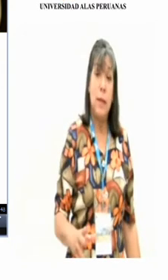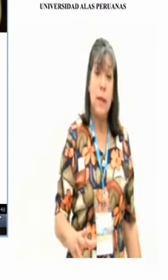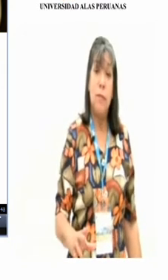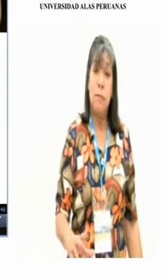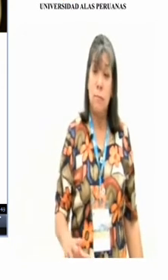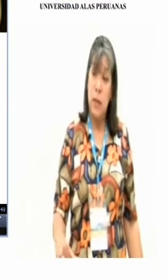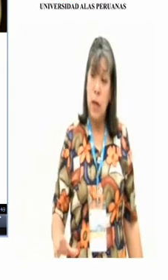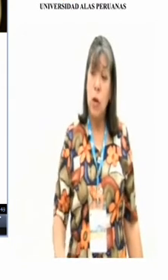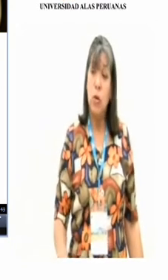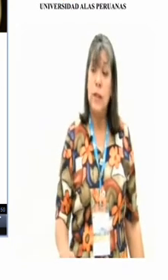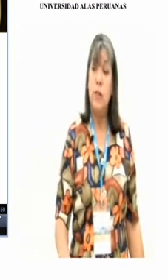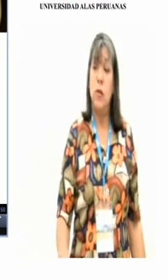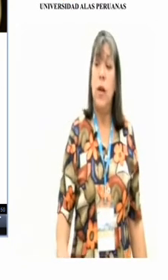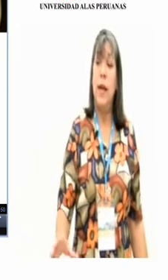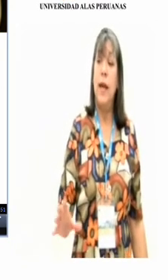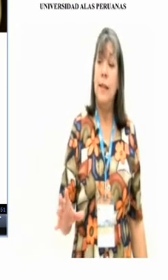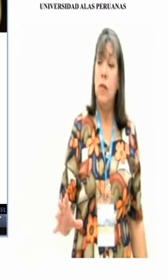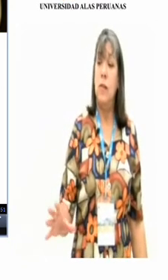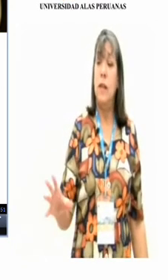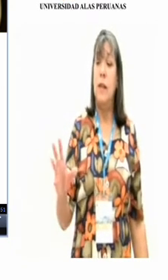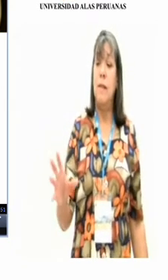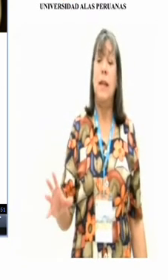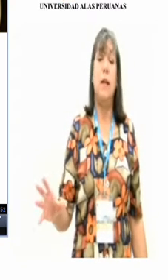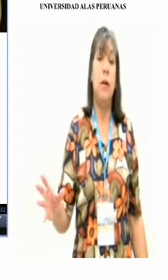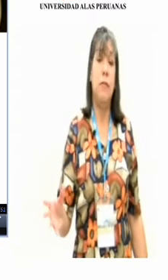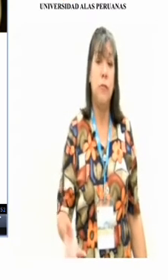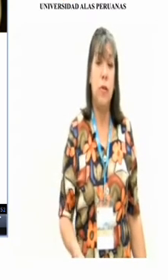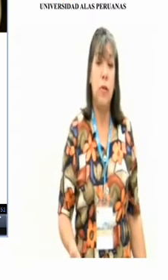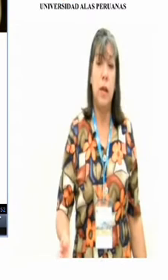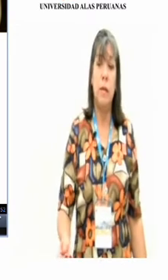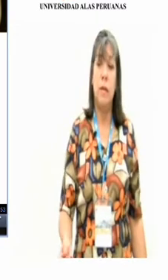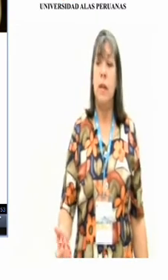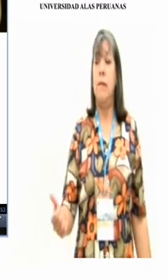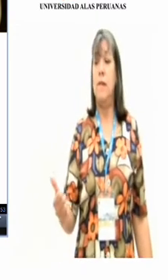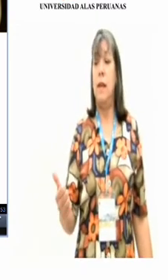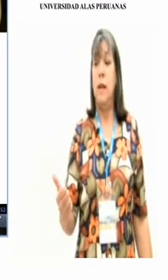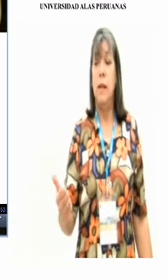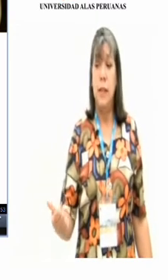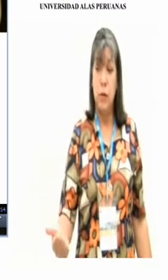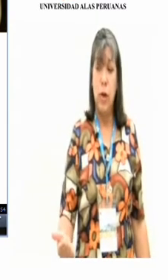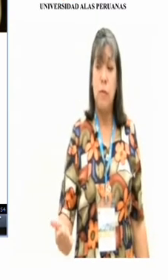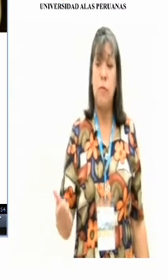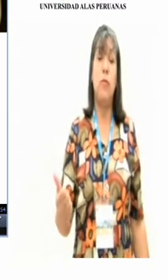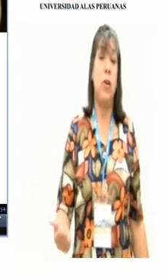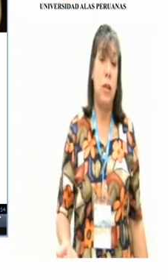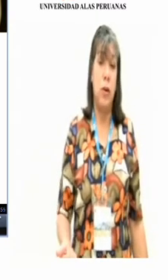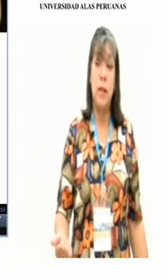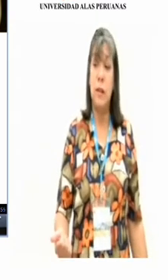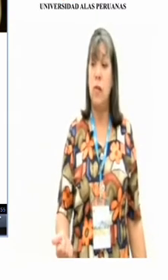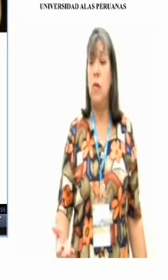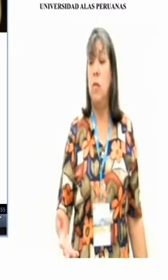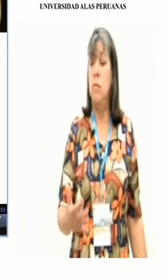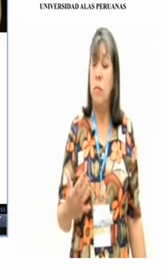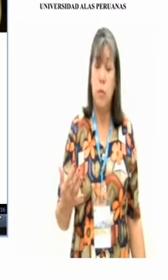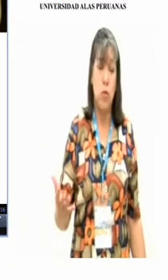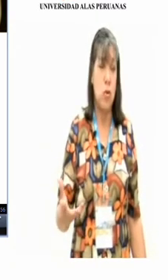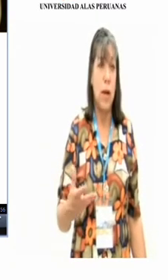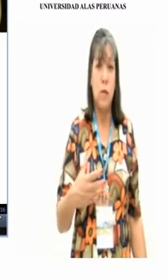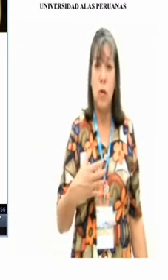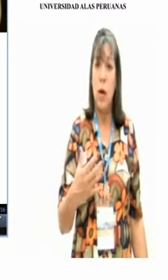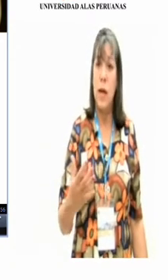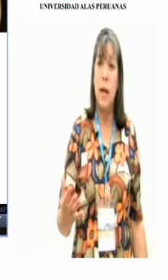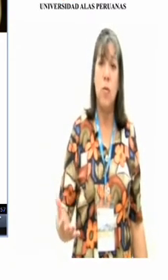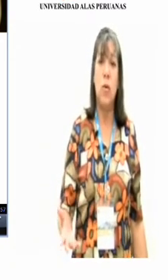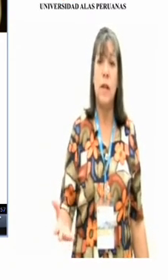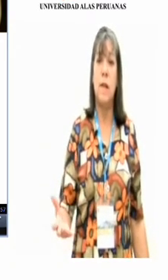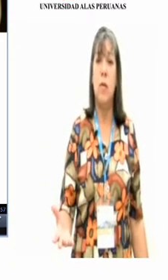¿Okay? Aunado a estas condiciones, este docente debe tener unas funciones. Debe ser de funciones de orientación. En